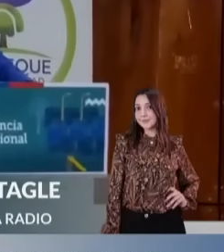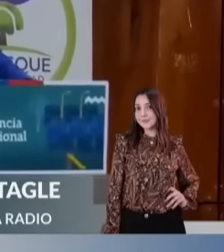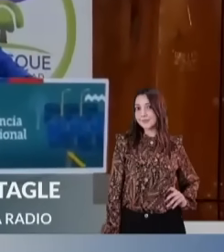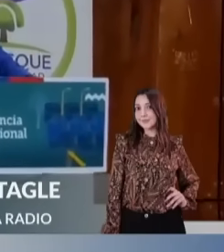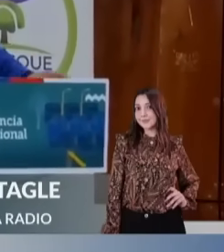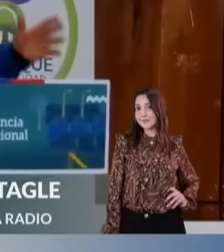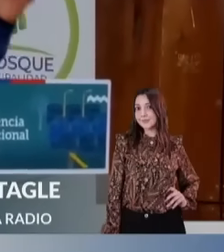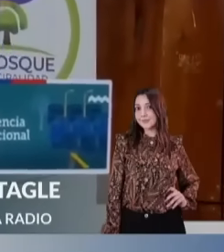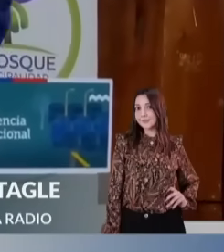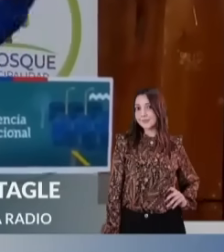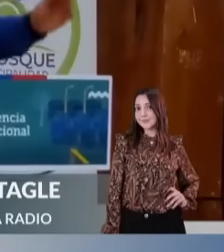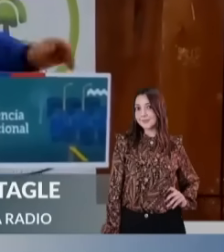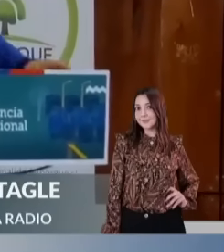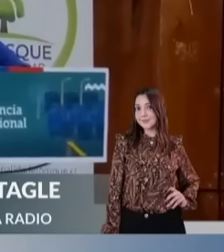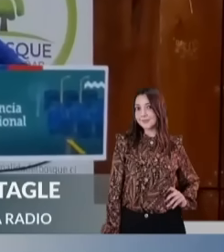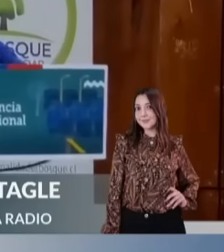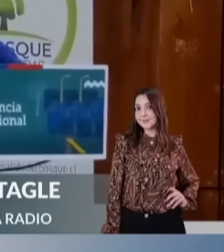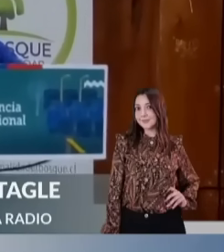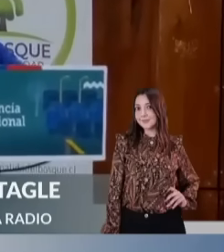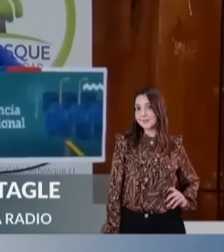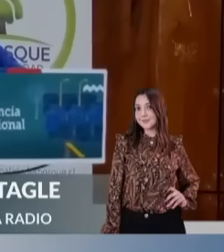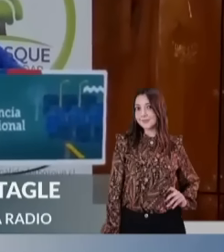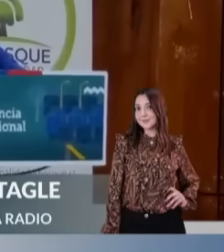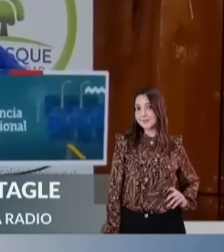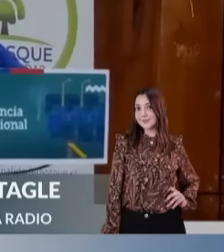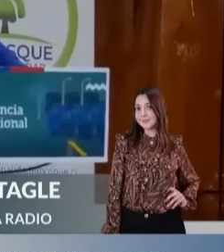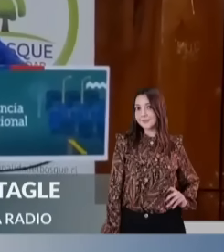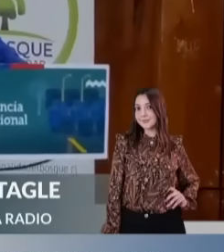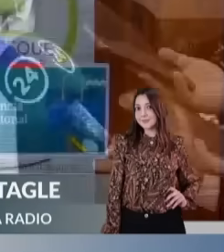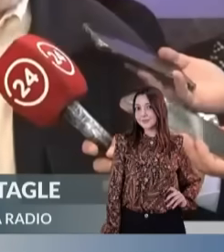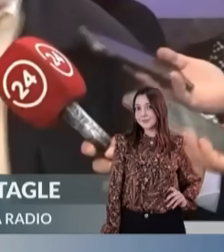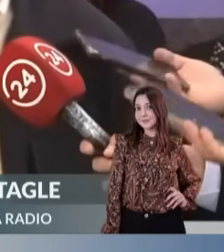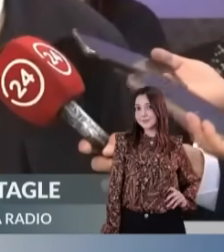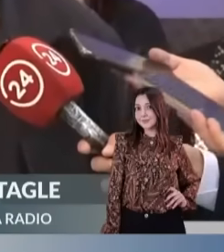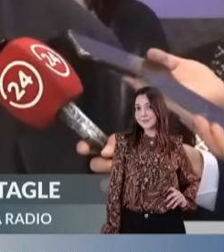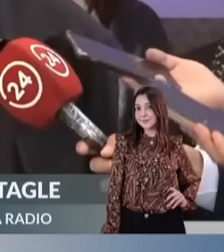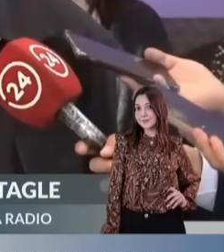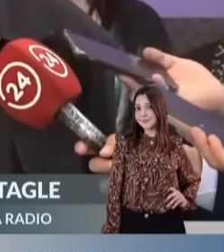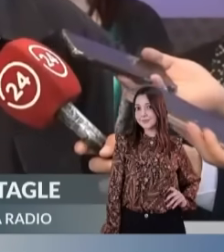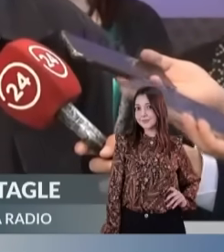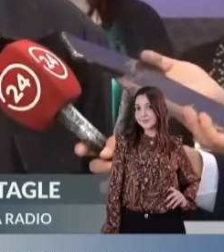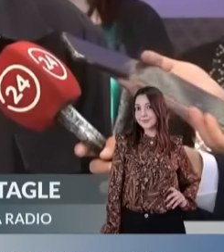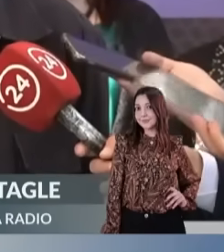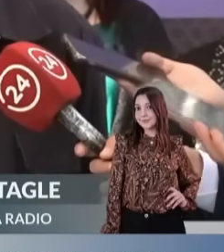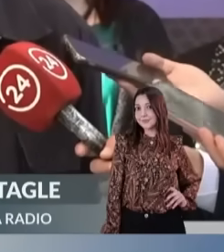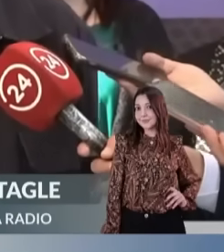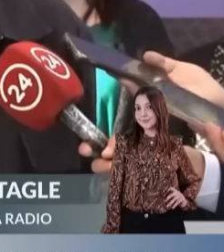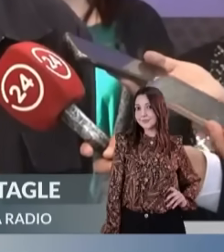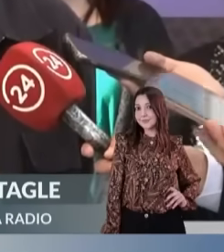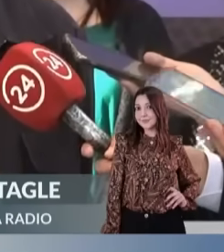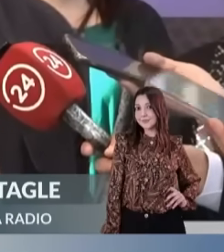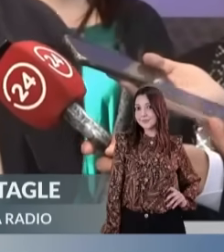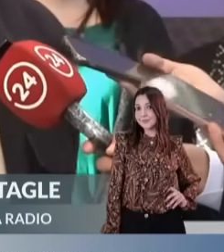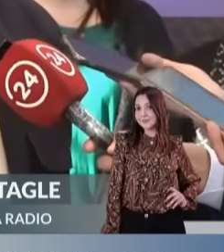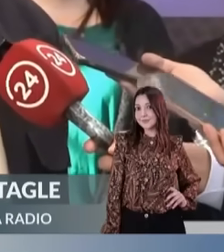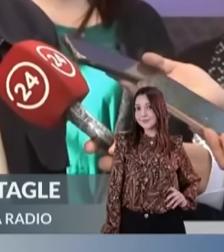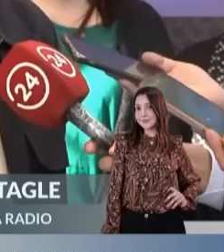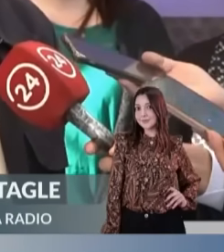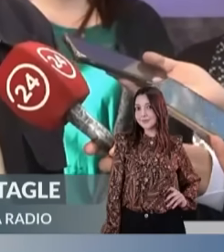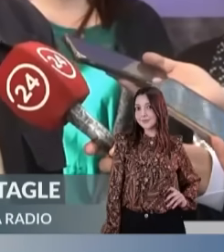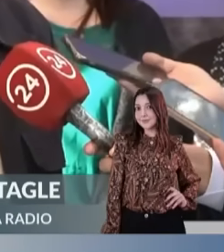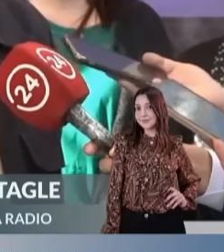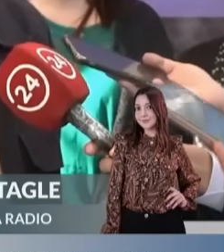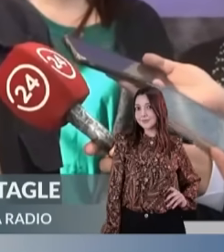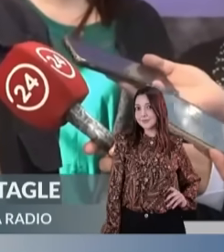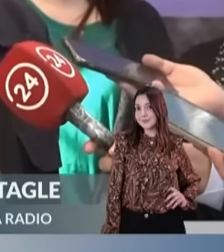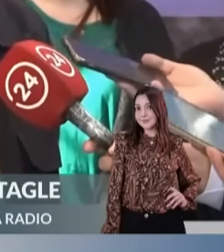pues. Entonces un montón de convenios los dejaron pasar. Resulta que ahora los están revisando y son todos ilegales. ¿Quién tenía que revisar la legalidad